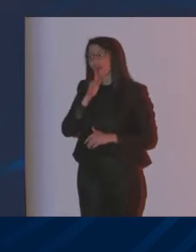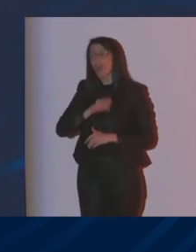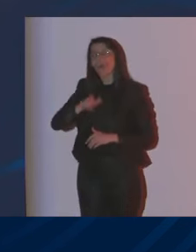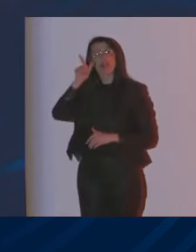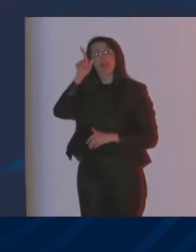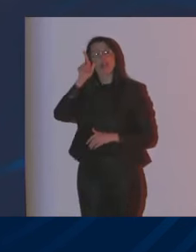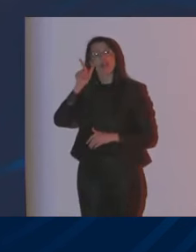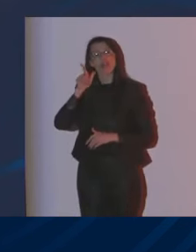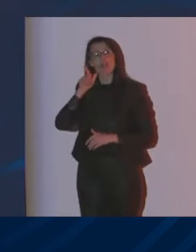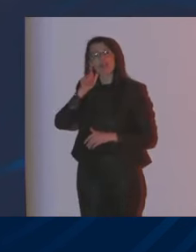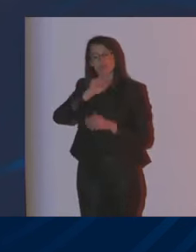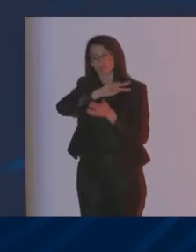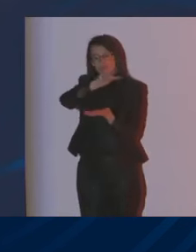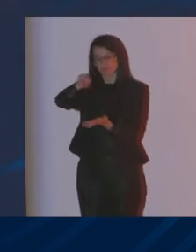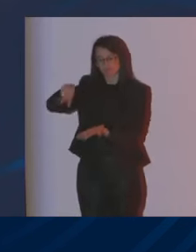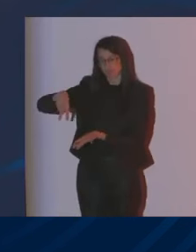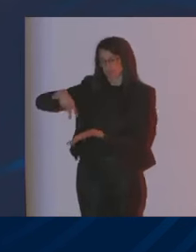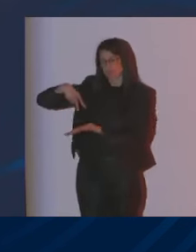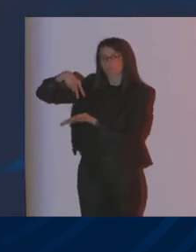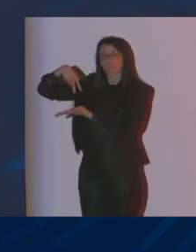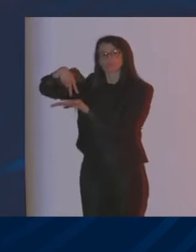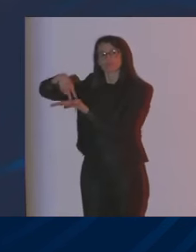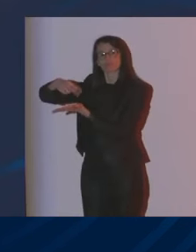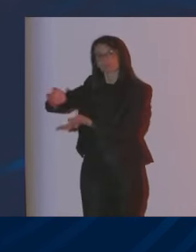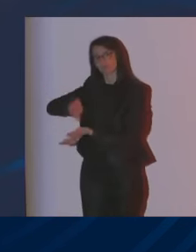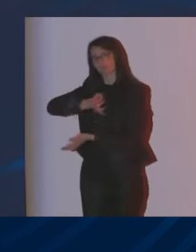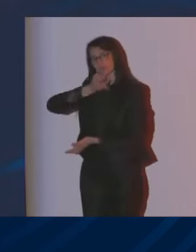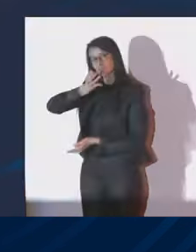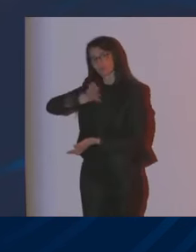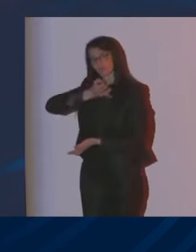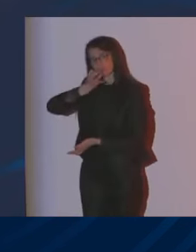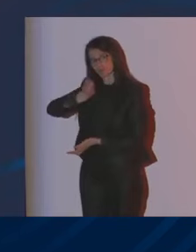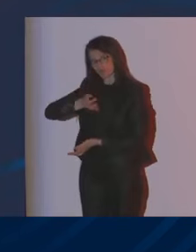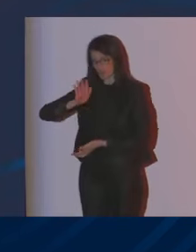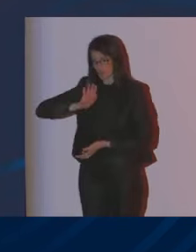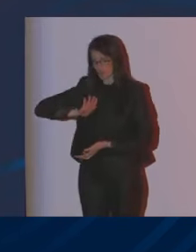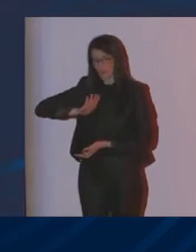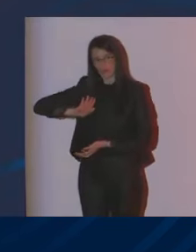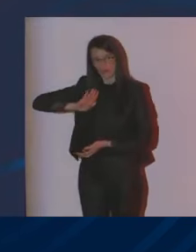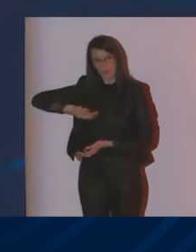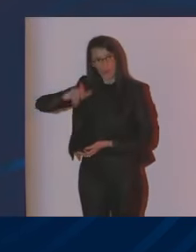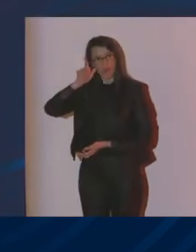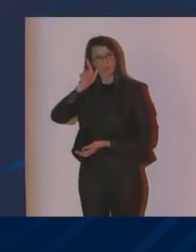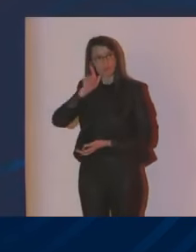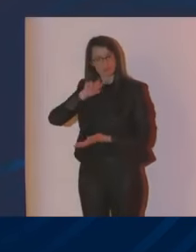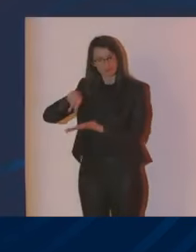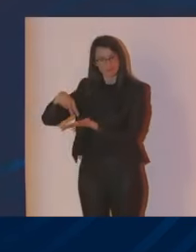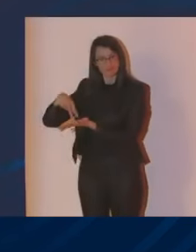Majestad la Reina a que nos dedique unas palabras. Por favor, Majestad.